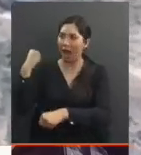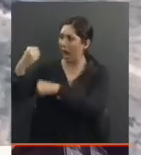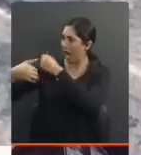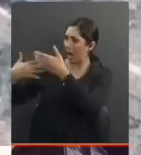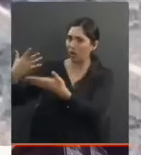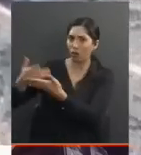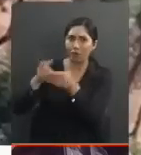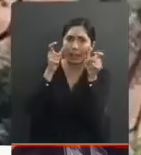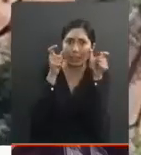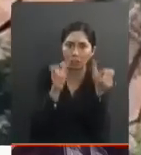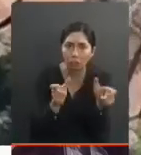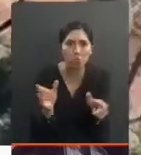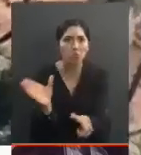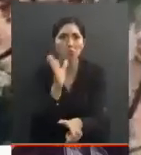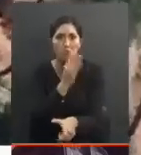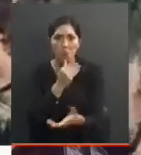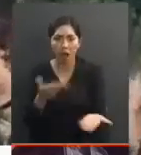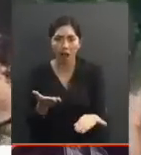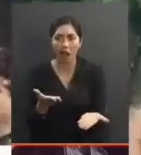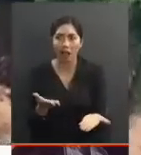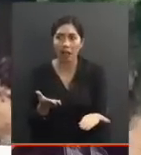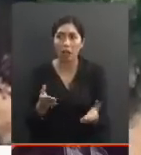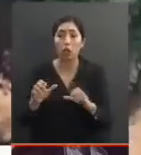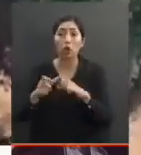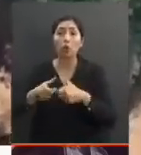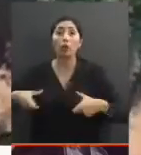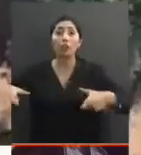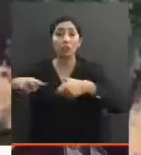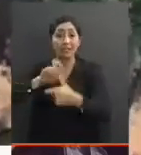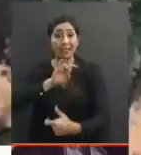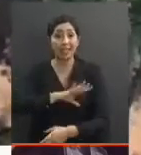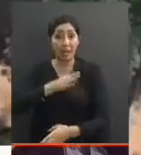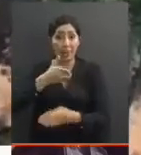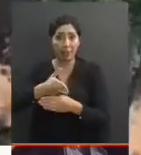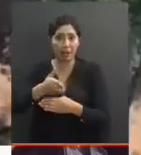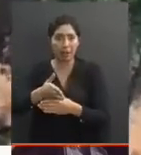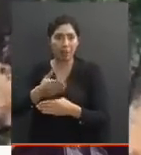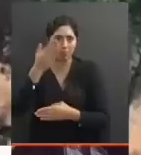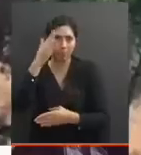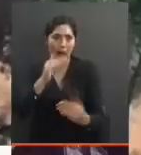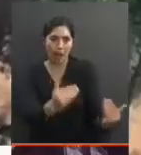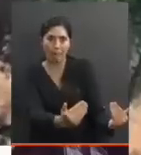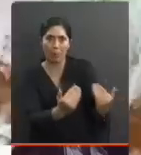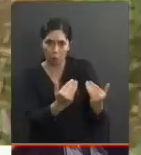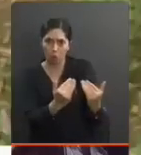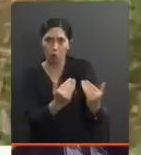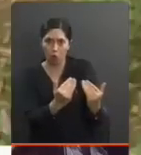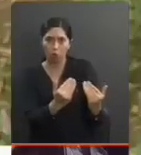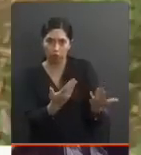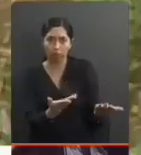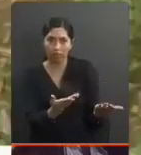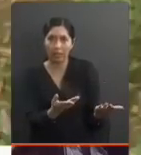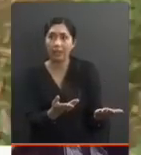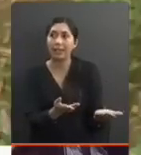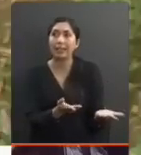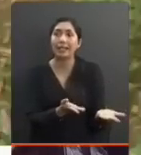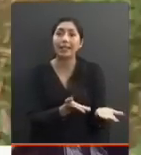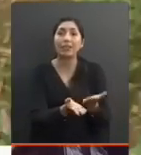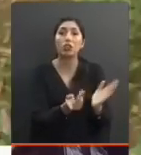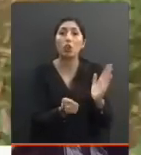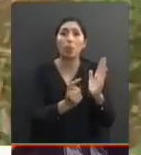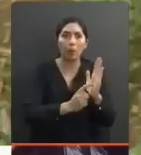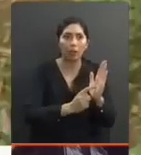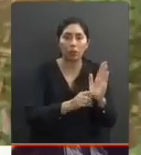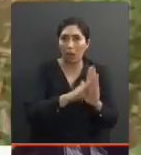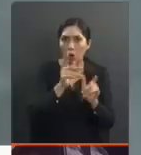Una sospecha que para la Corporación Chilena de la Madera facilitaría la impunidad del robo de madera. Cortan y transportan en camiones